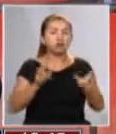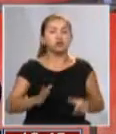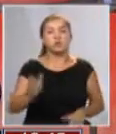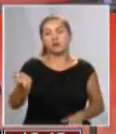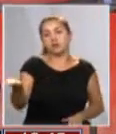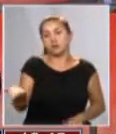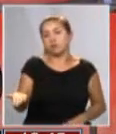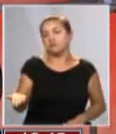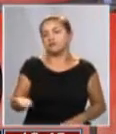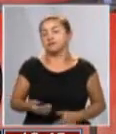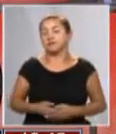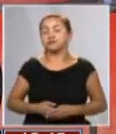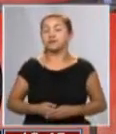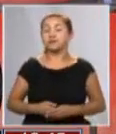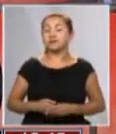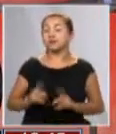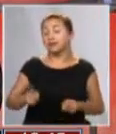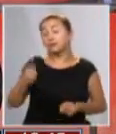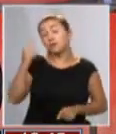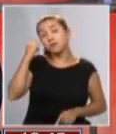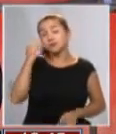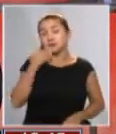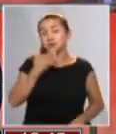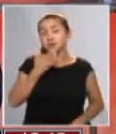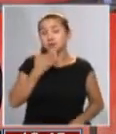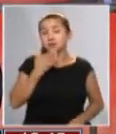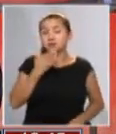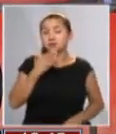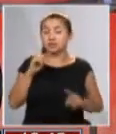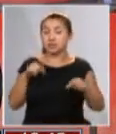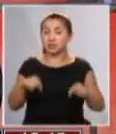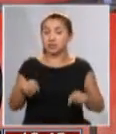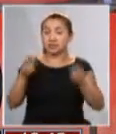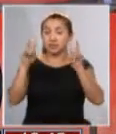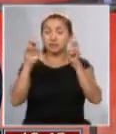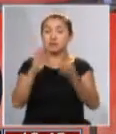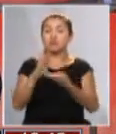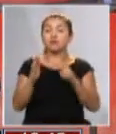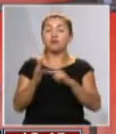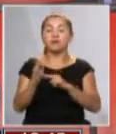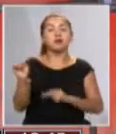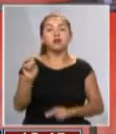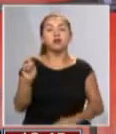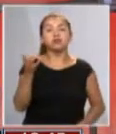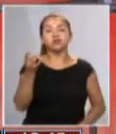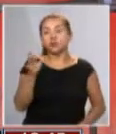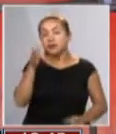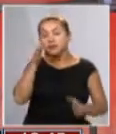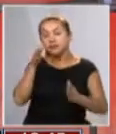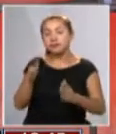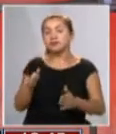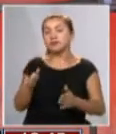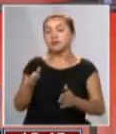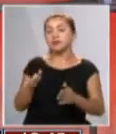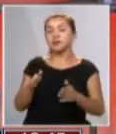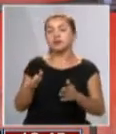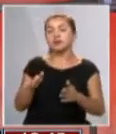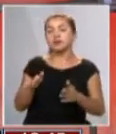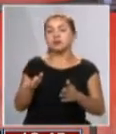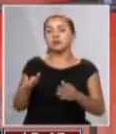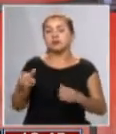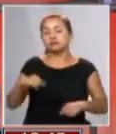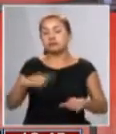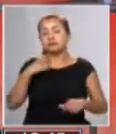Ahora, tenemos que considerar también que este tipo de problemas no solamente ha sufrido el Servicio de